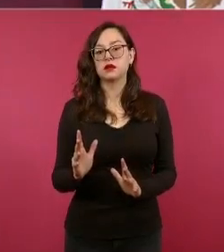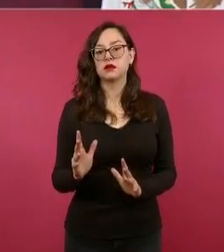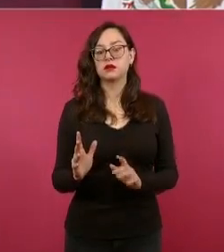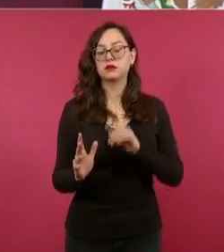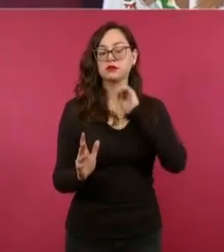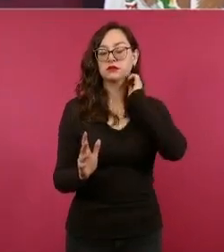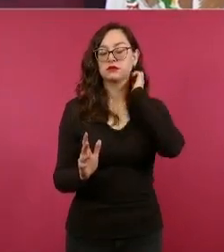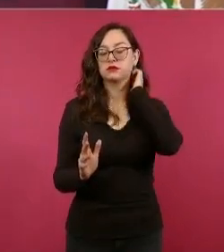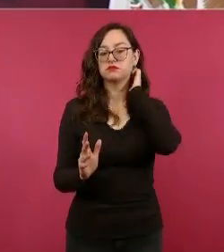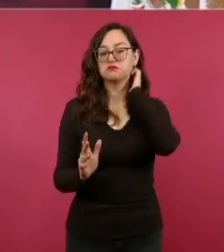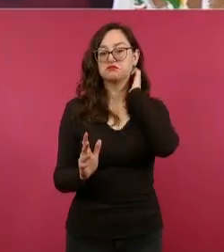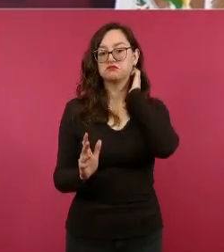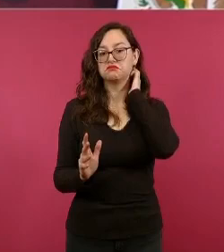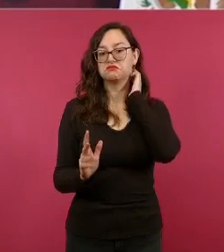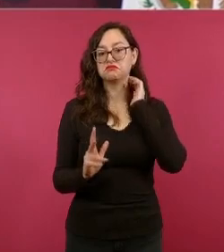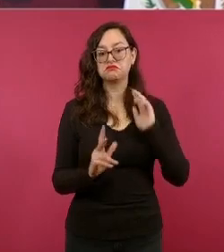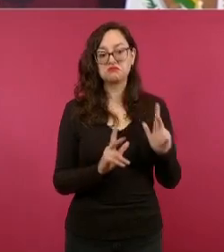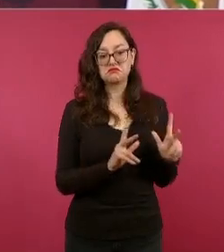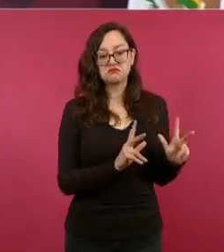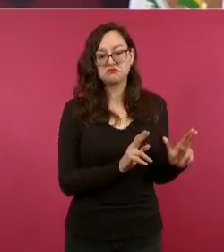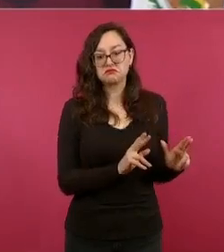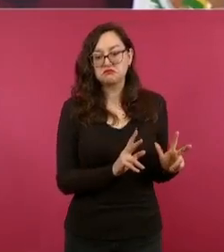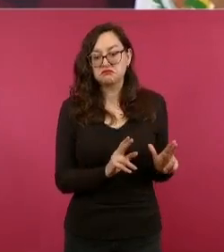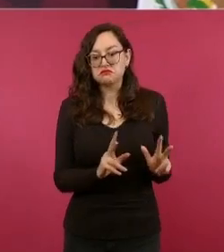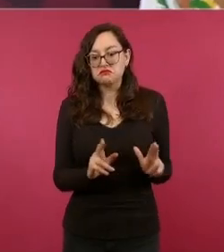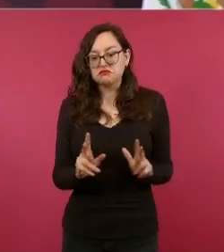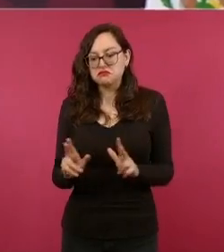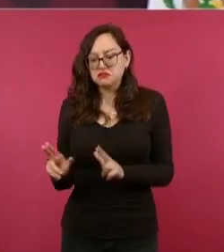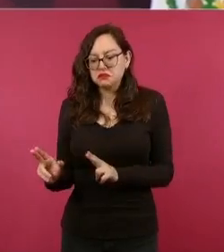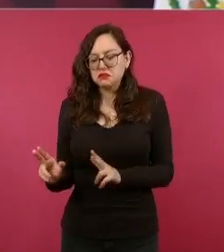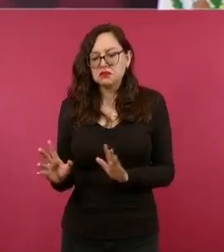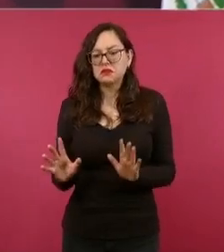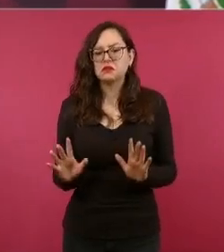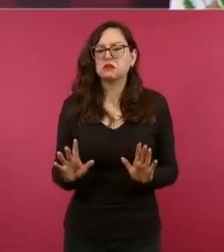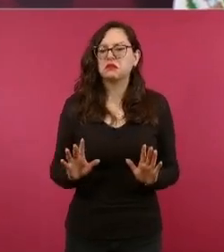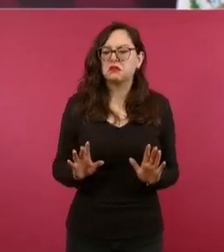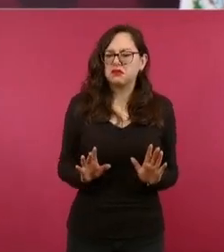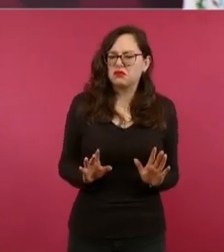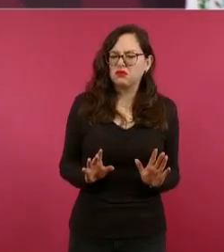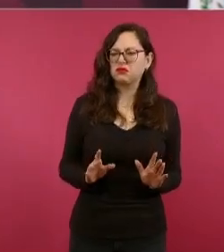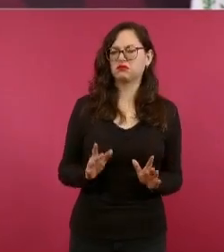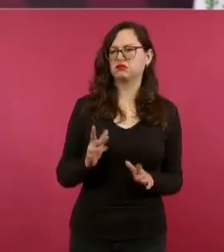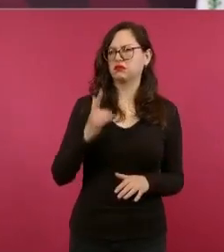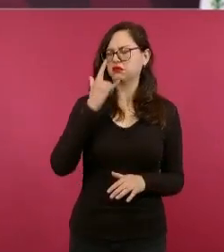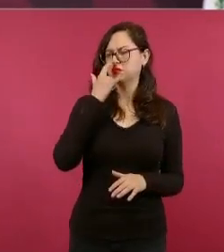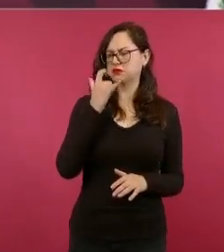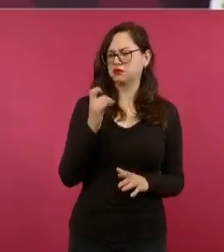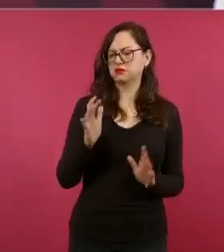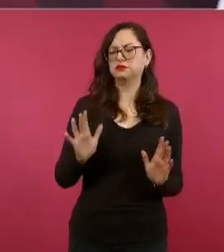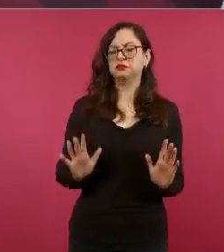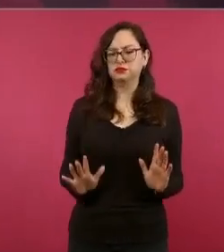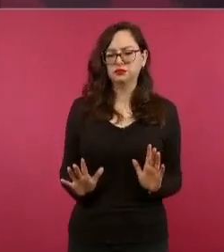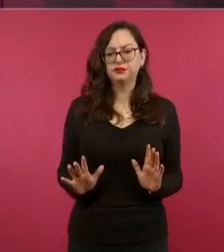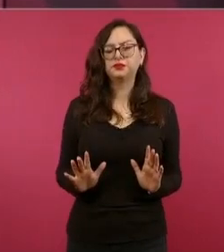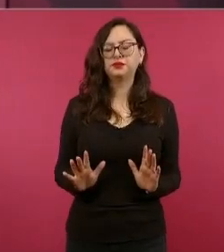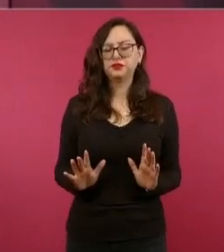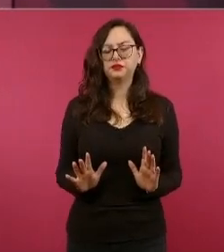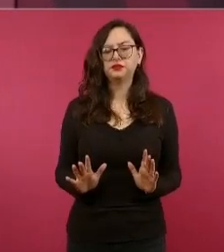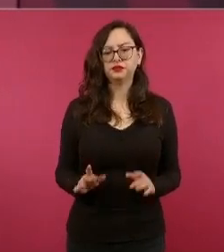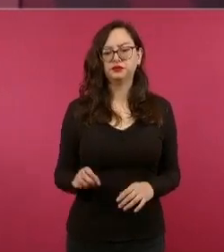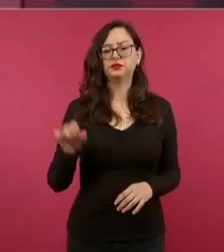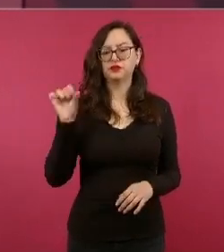El asunto es que vamos a enviar una carta del día de hoy,